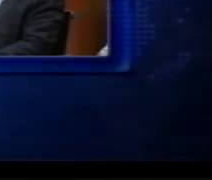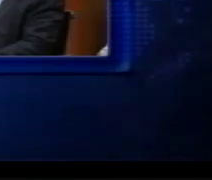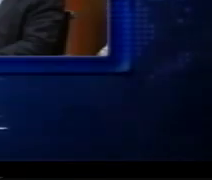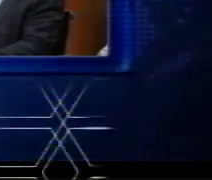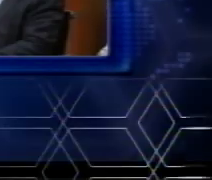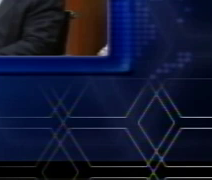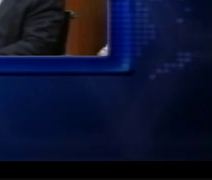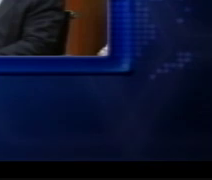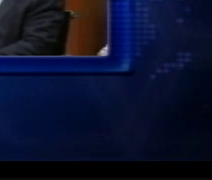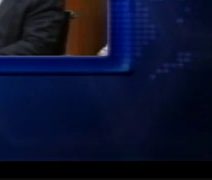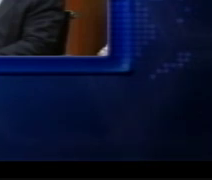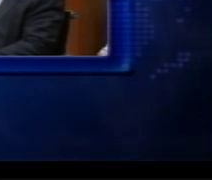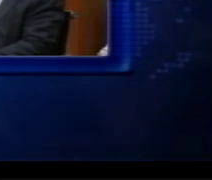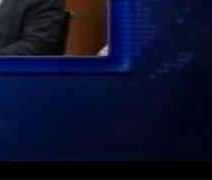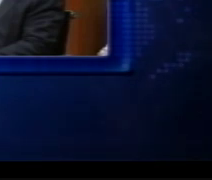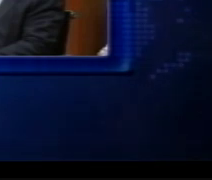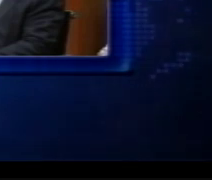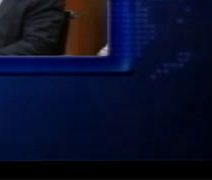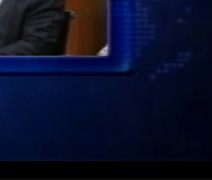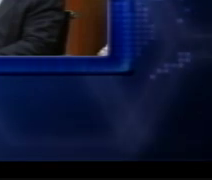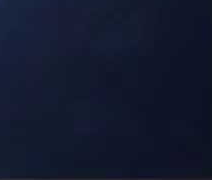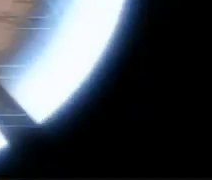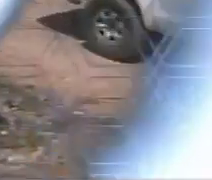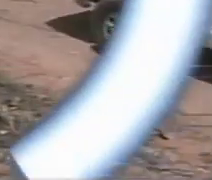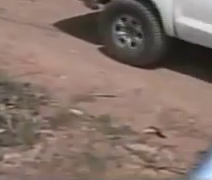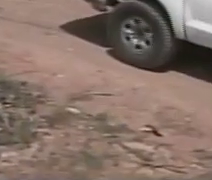expresidentes Zapatero, Fernández y Torrijos.